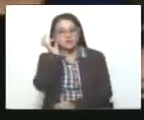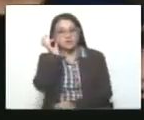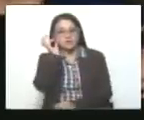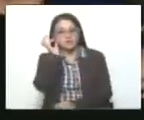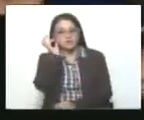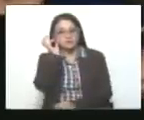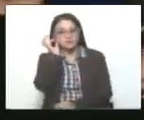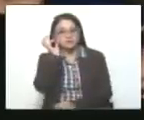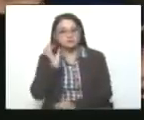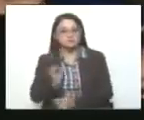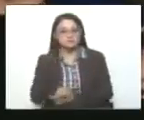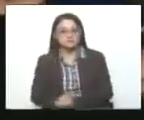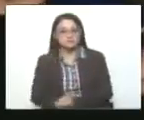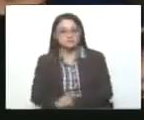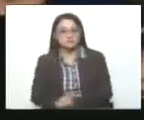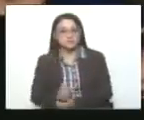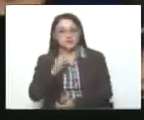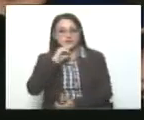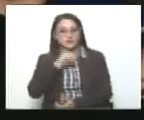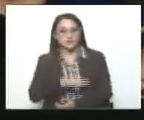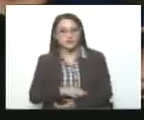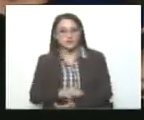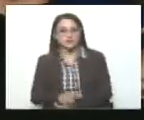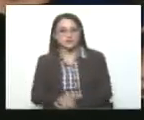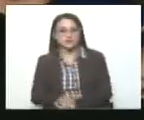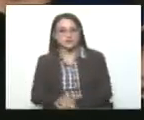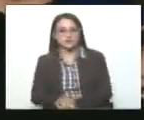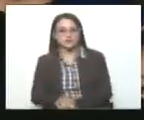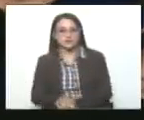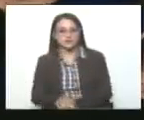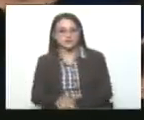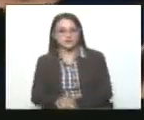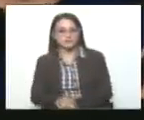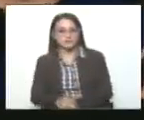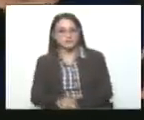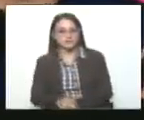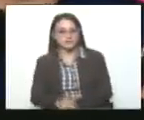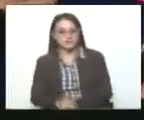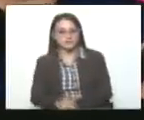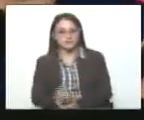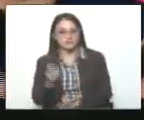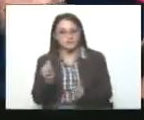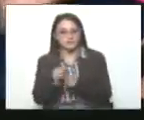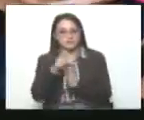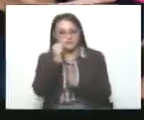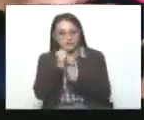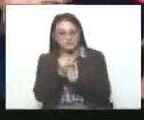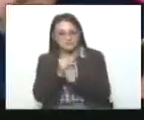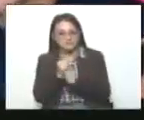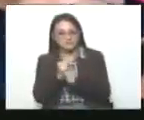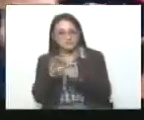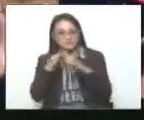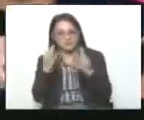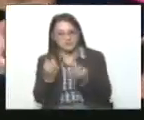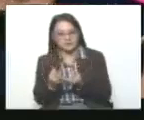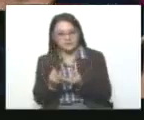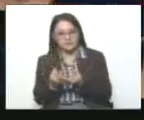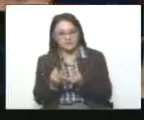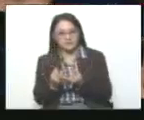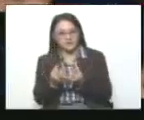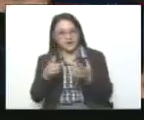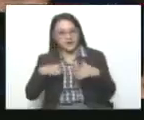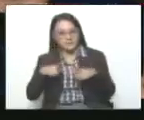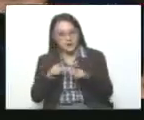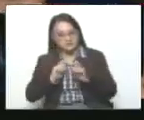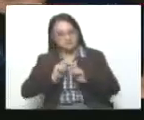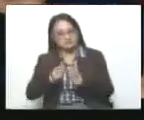reducida en la historia a ámbitos que tienen que ver solo con lo social, con la familia. Allí fue reducida y esos fueron los espacios